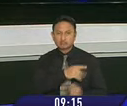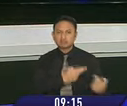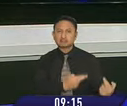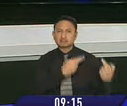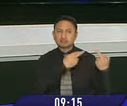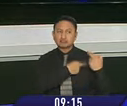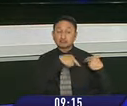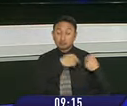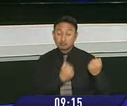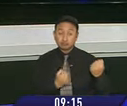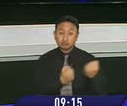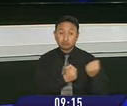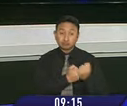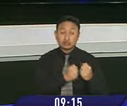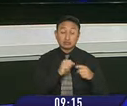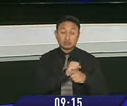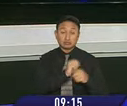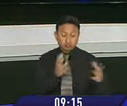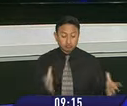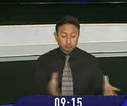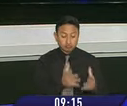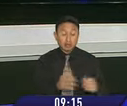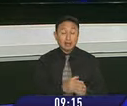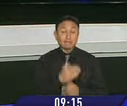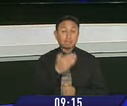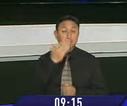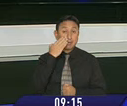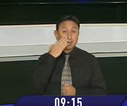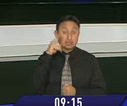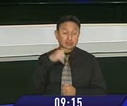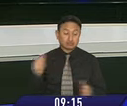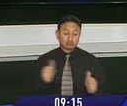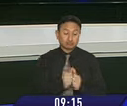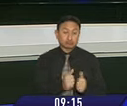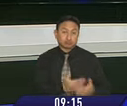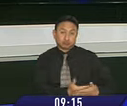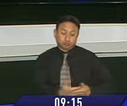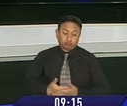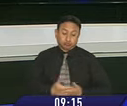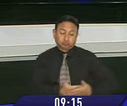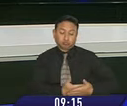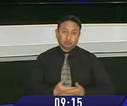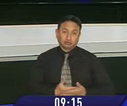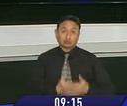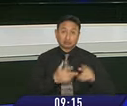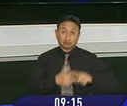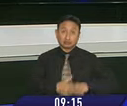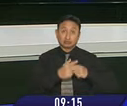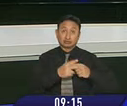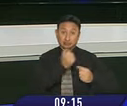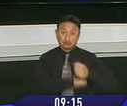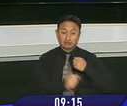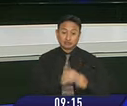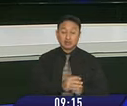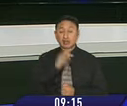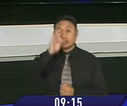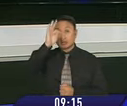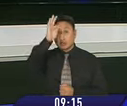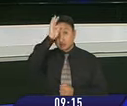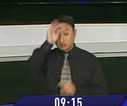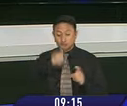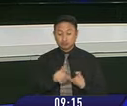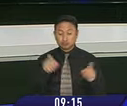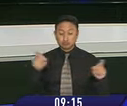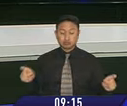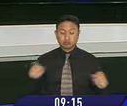fomentar y fortalecer esta práctica en las madres que están con sus niños en los primeros meses de vida. El Hospital Gineco-Obstétrico